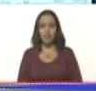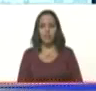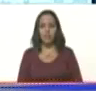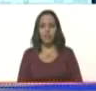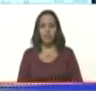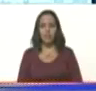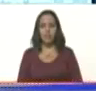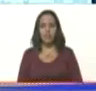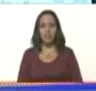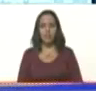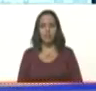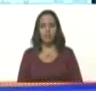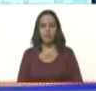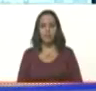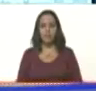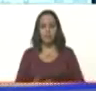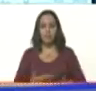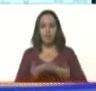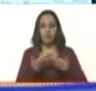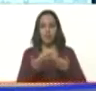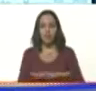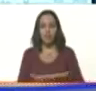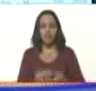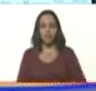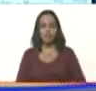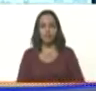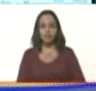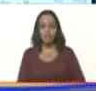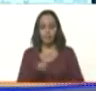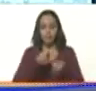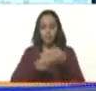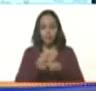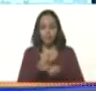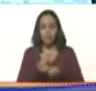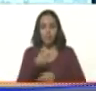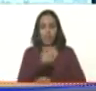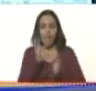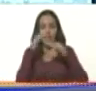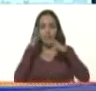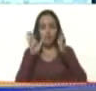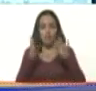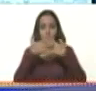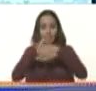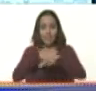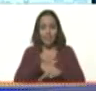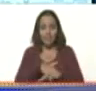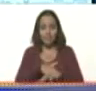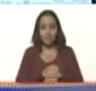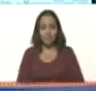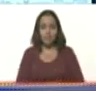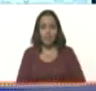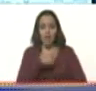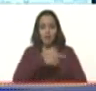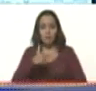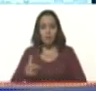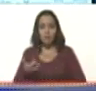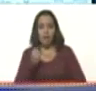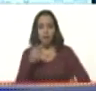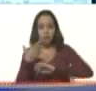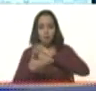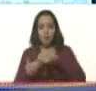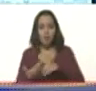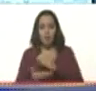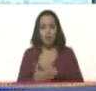Me presenta en este punto solicitud de recursos para la atención integral extraordinaria a las víctimas de la guerra económica